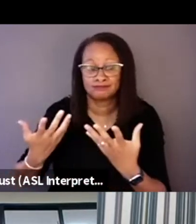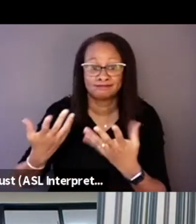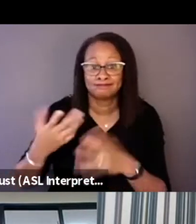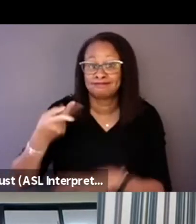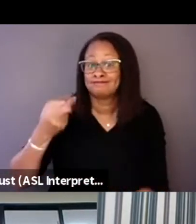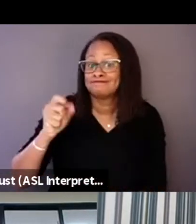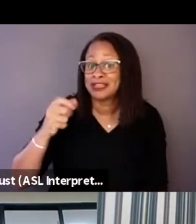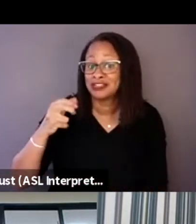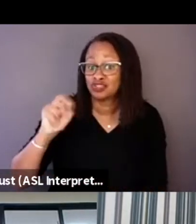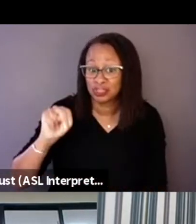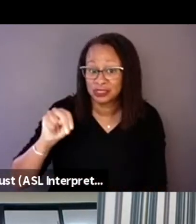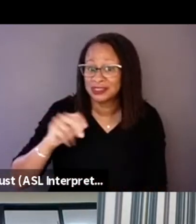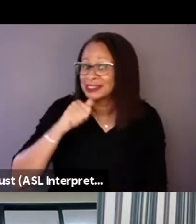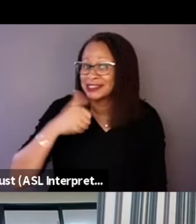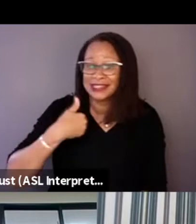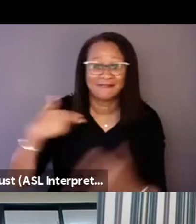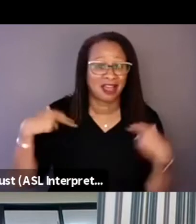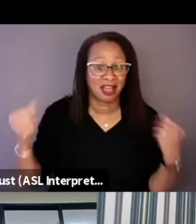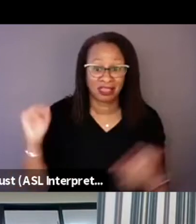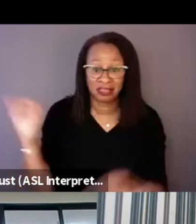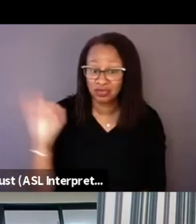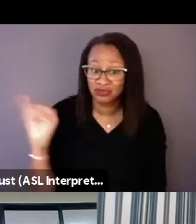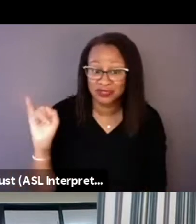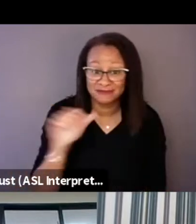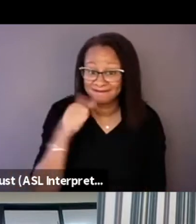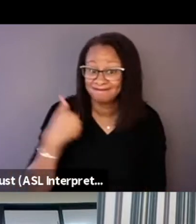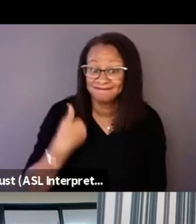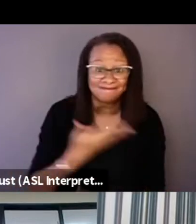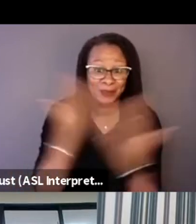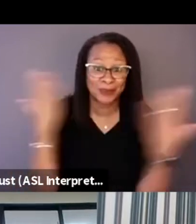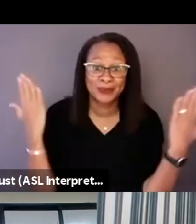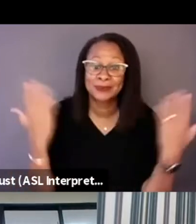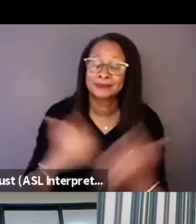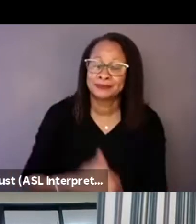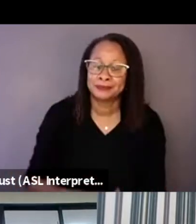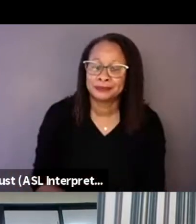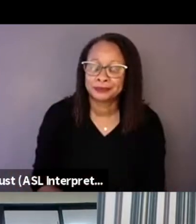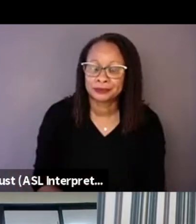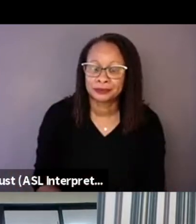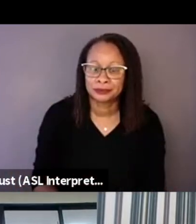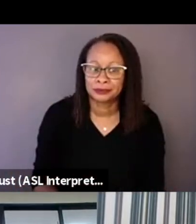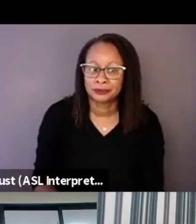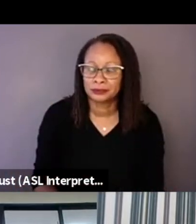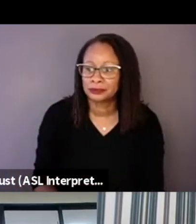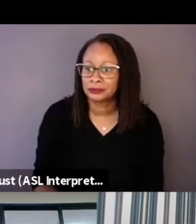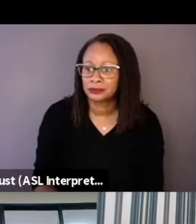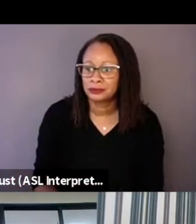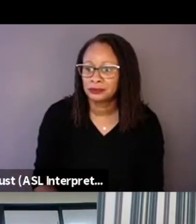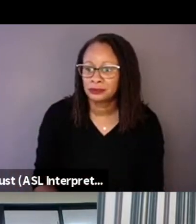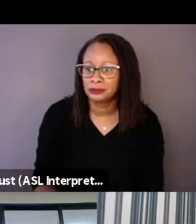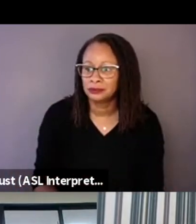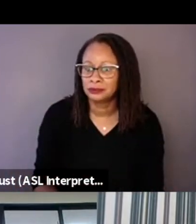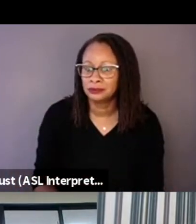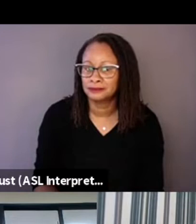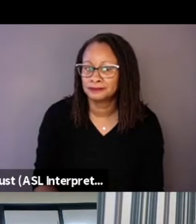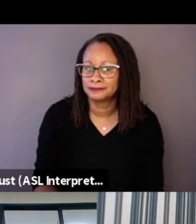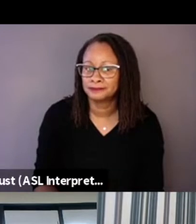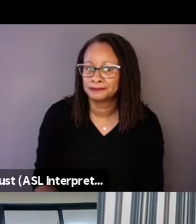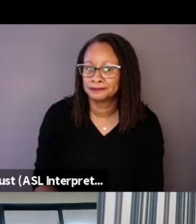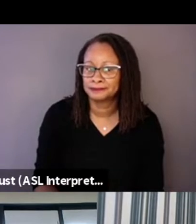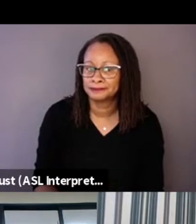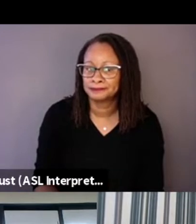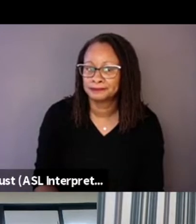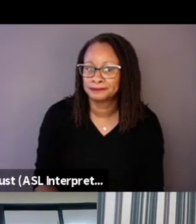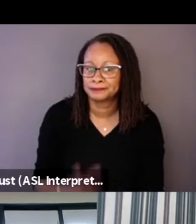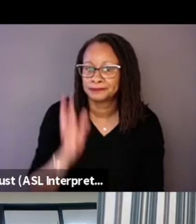He doesn't have health insurance. Y esto hace de que sus hijos también son desconocidos por el